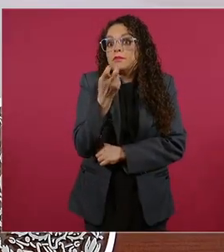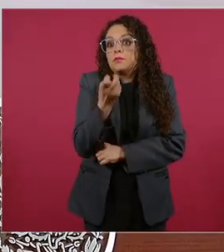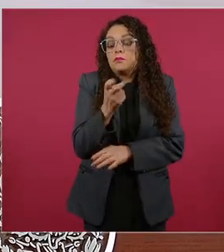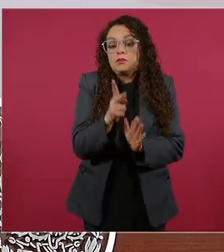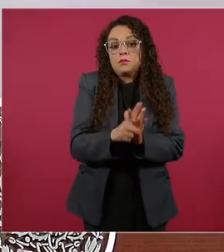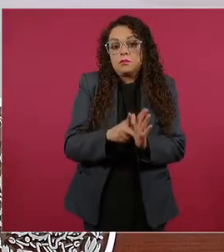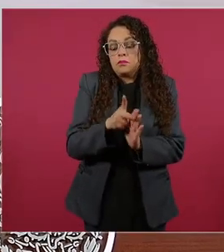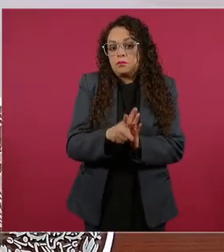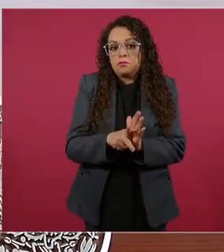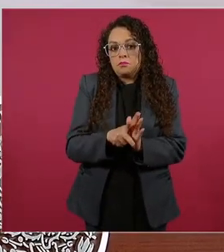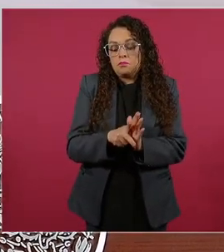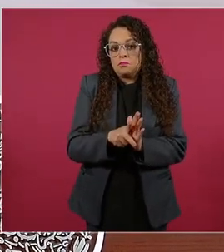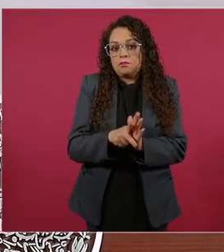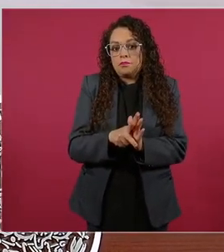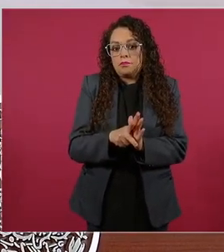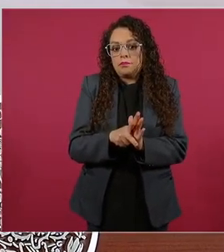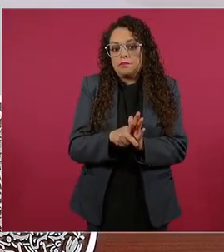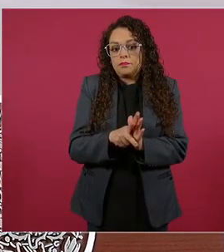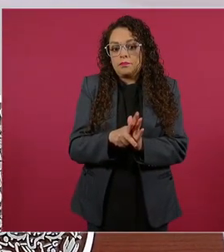Reprobamos